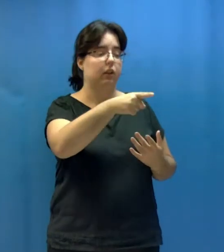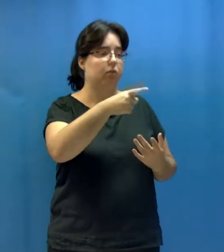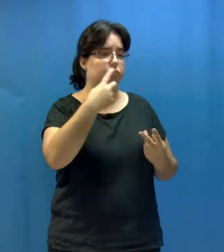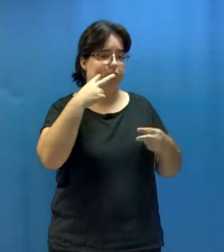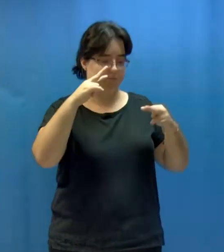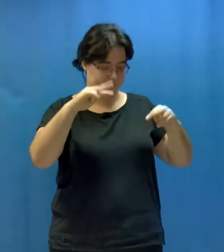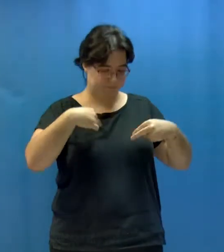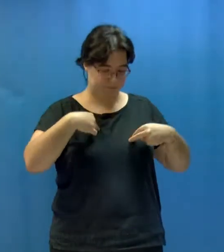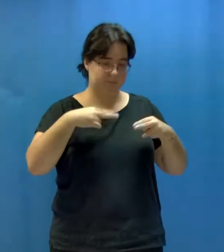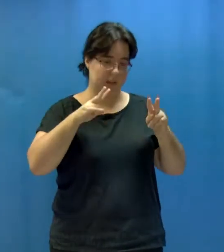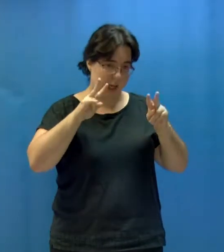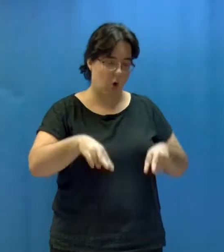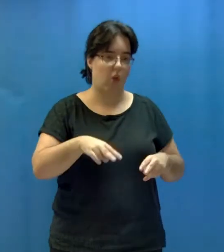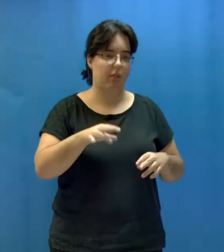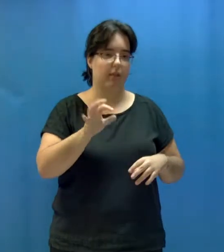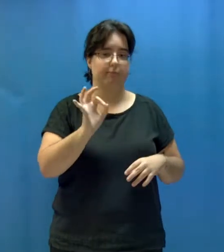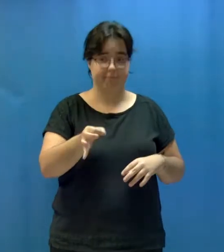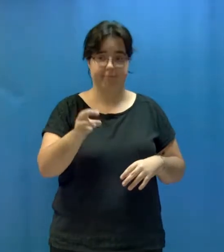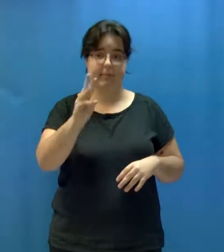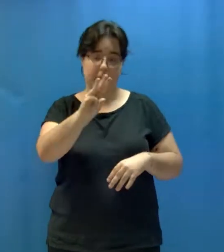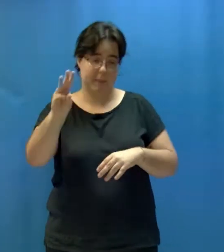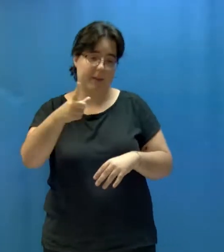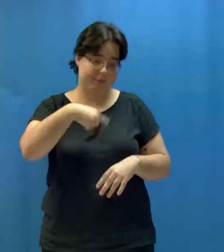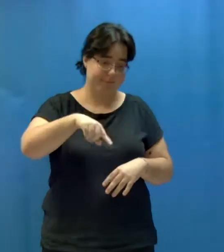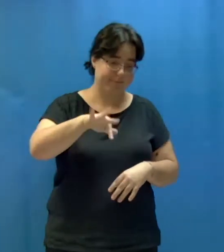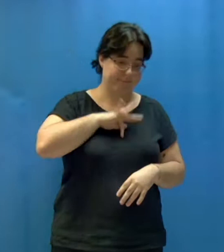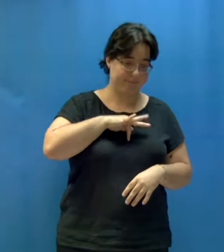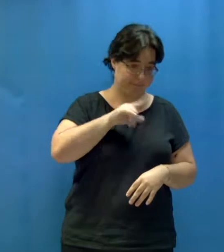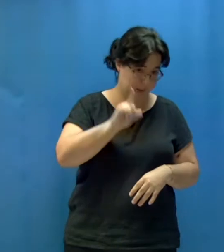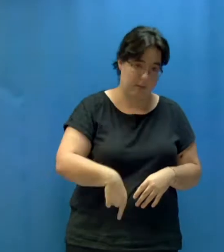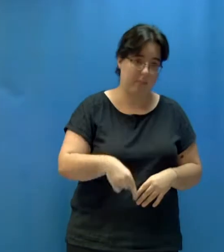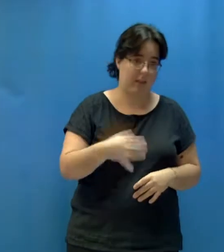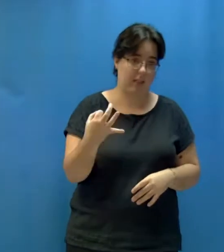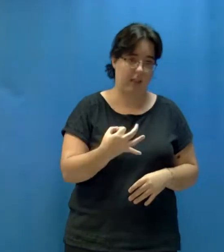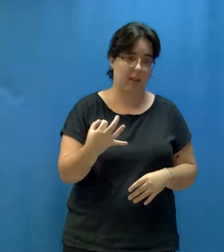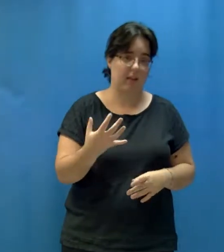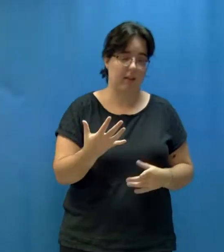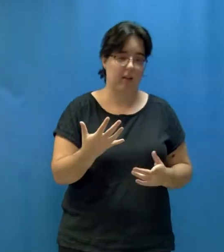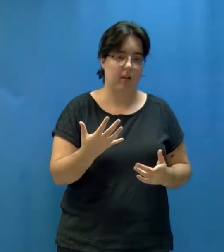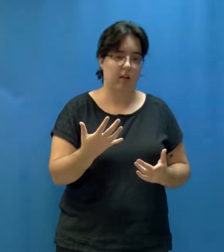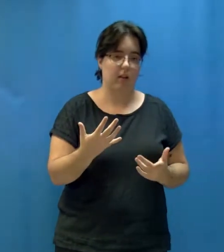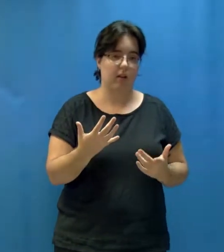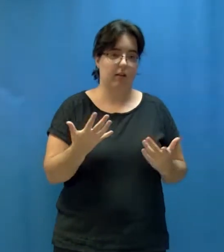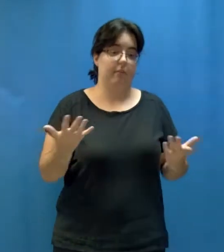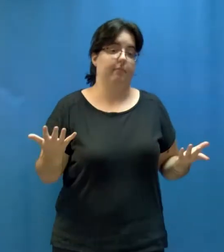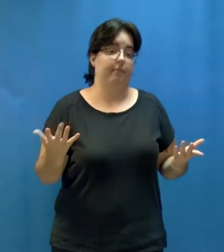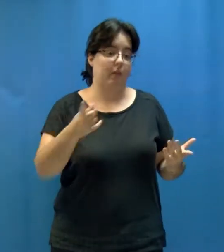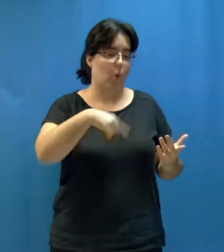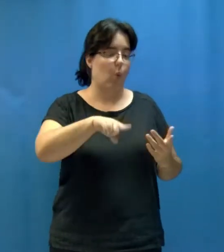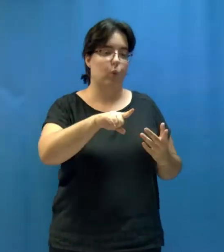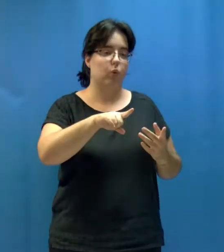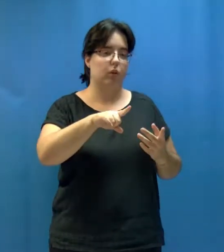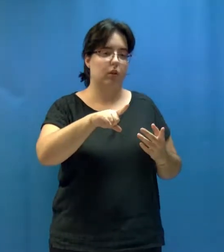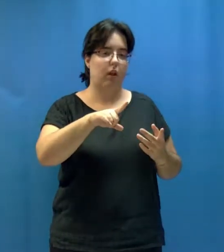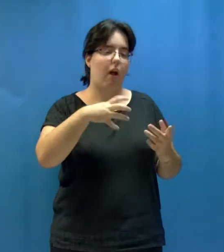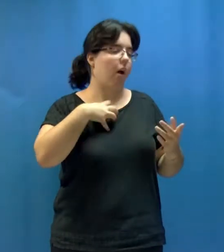que le pasaba al Partido Popular inevitablemente les va a seguir pasando a ustedes, a lo mejor zanjaríamos hoy esta Señor si, Pérez, situación. Ha terminado su tiempo. Pero es que usted es incapaz